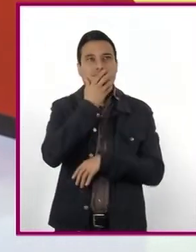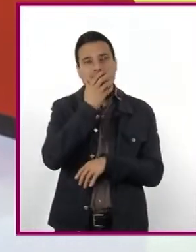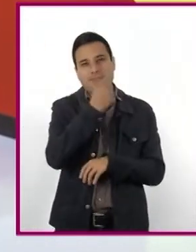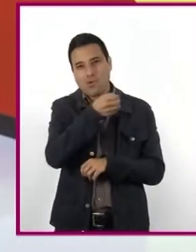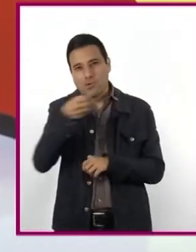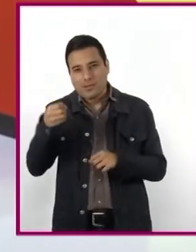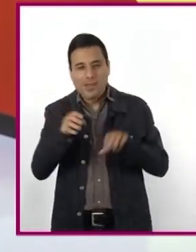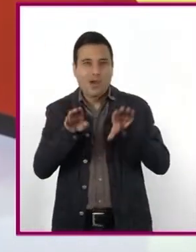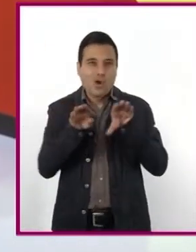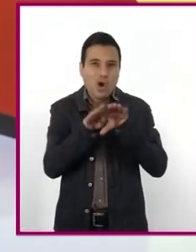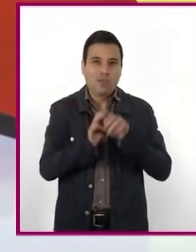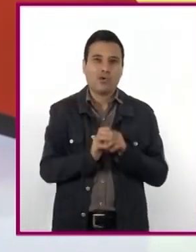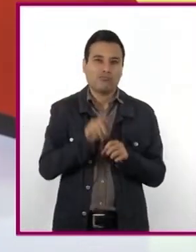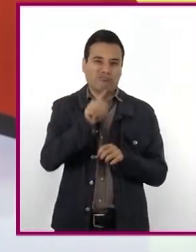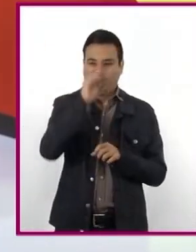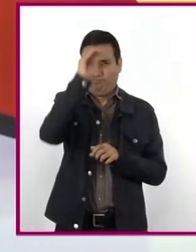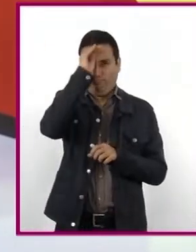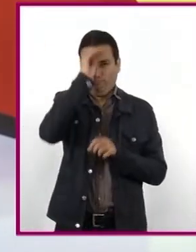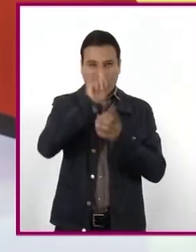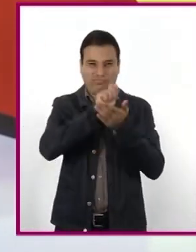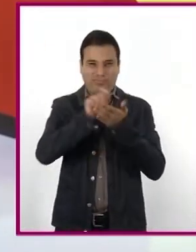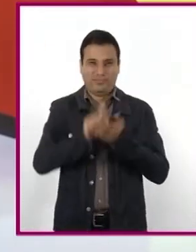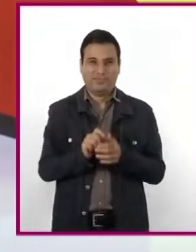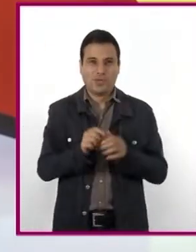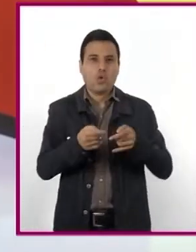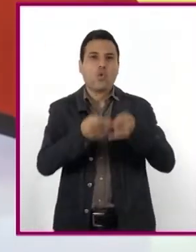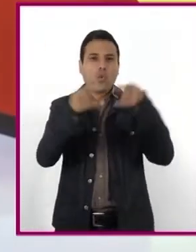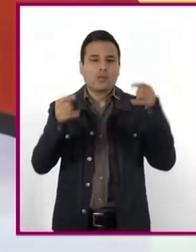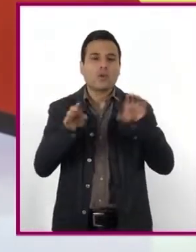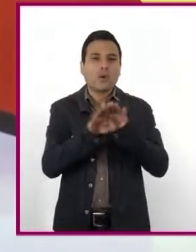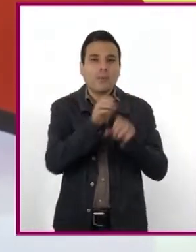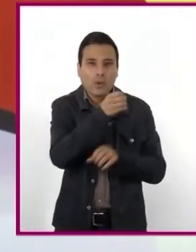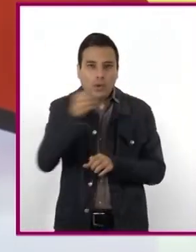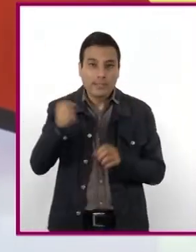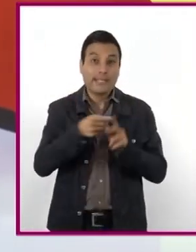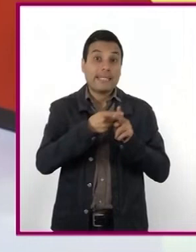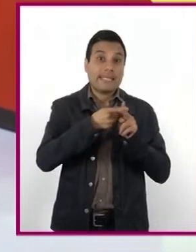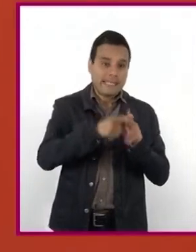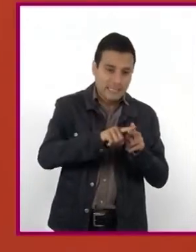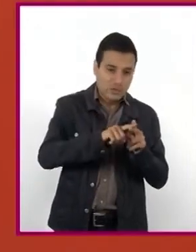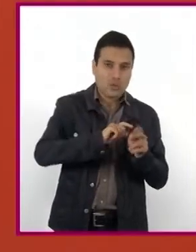cuento. Es decir, que tenga un inicio, un nudo y un